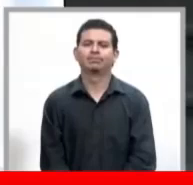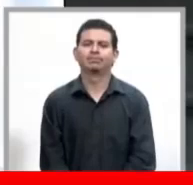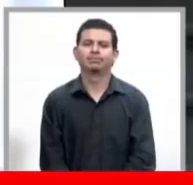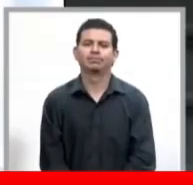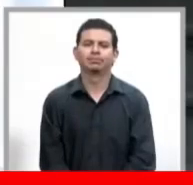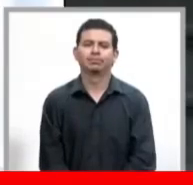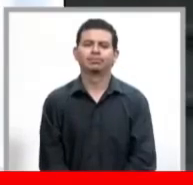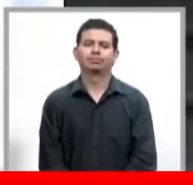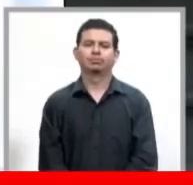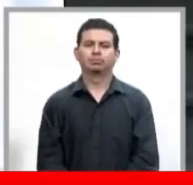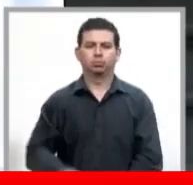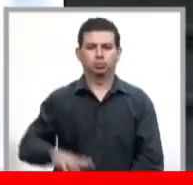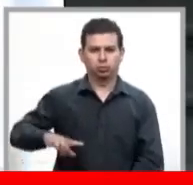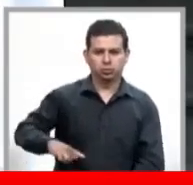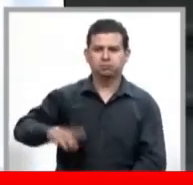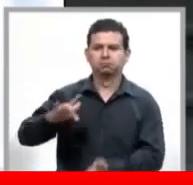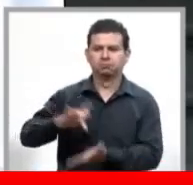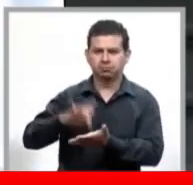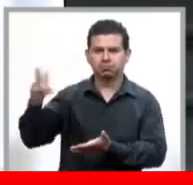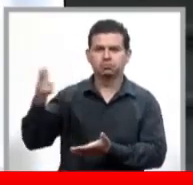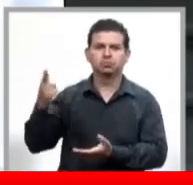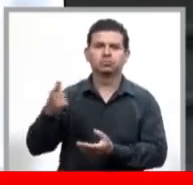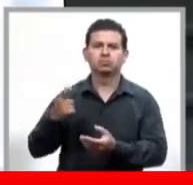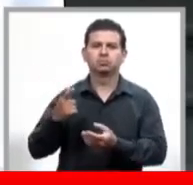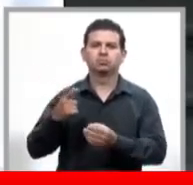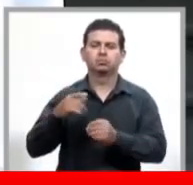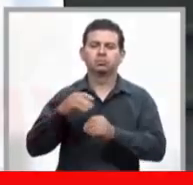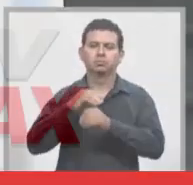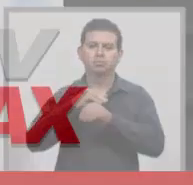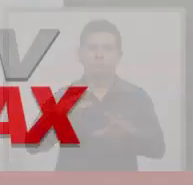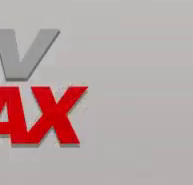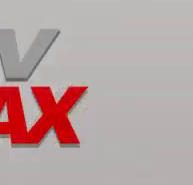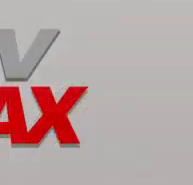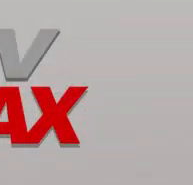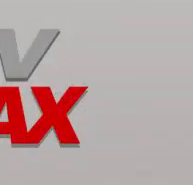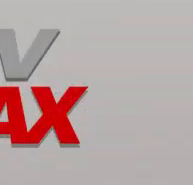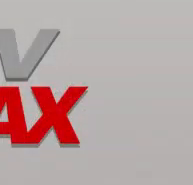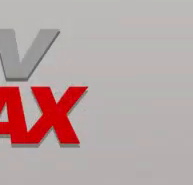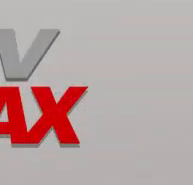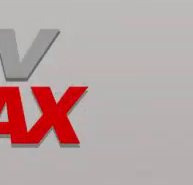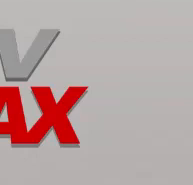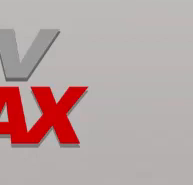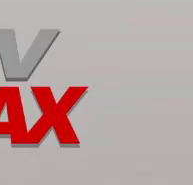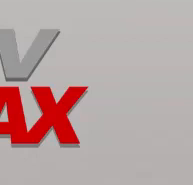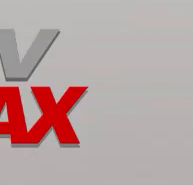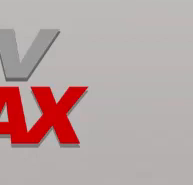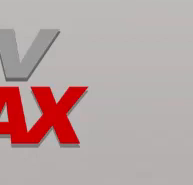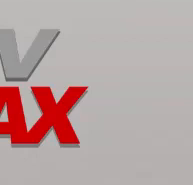Gracias, señor gobernador. Empezaríamos la sesión de preguntas y respuestas.